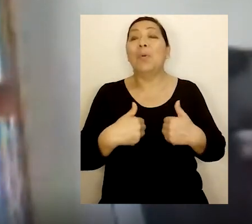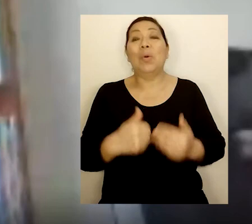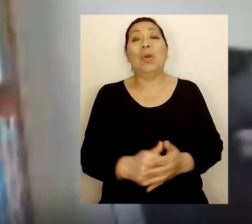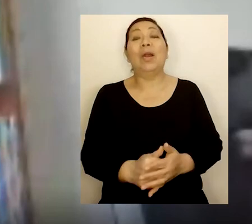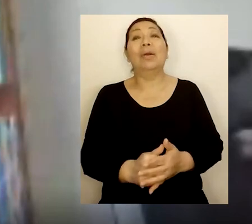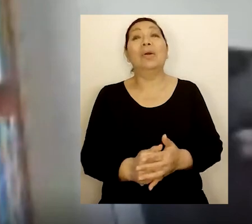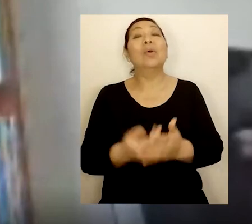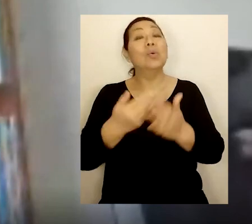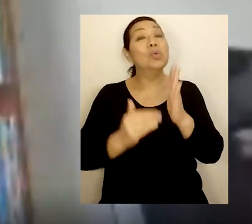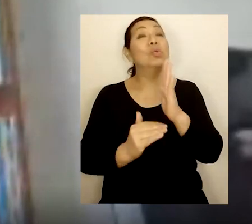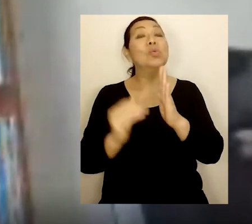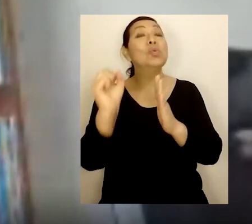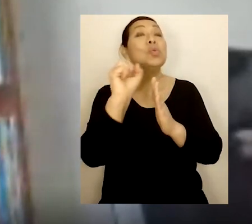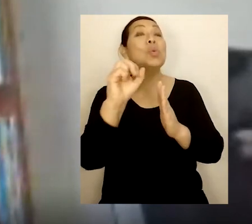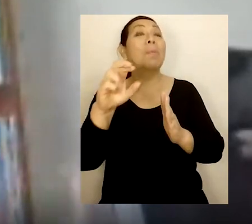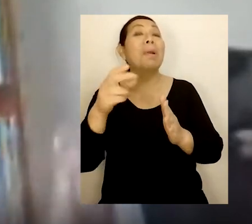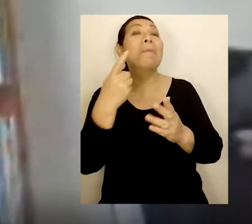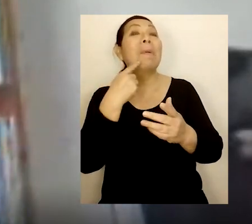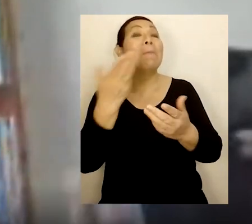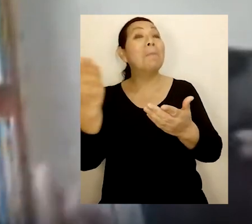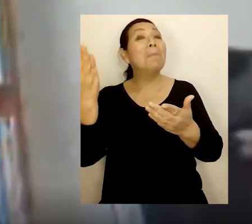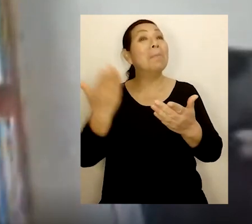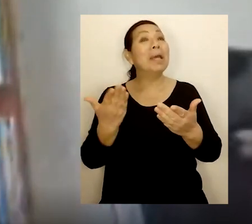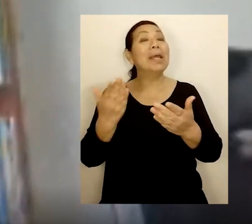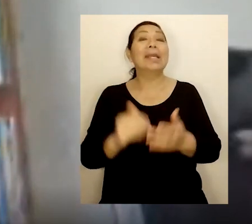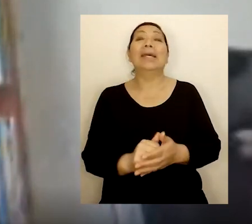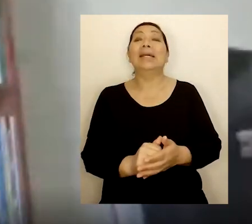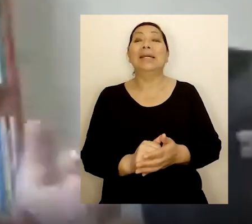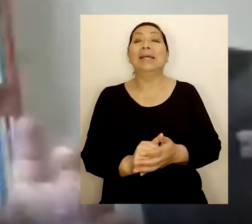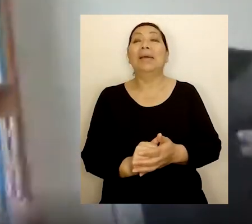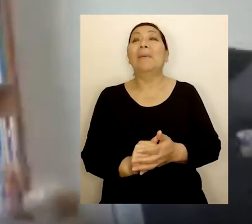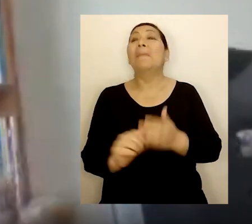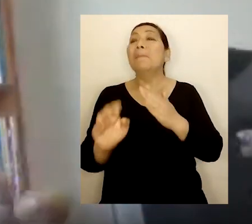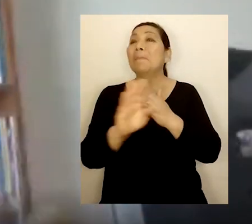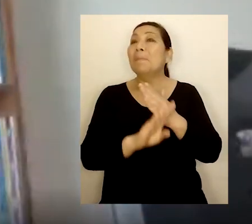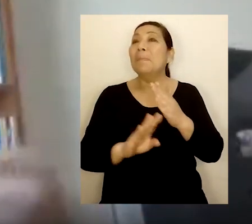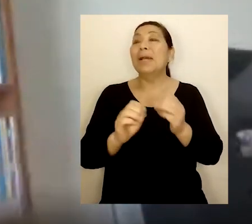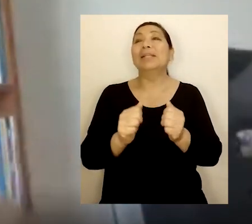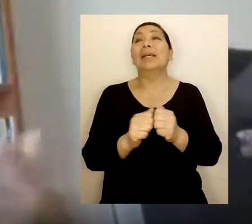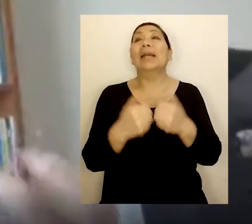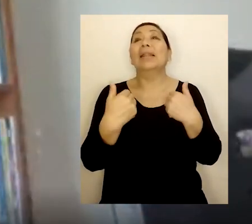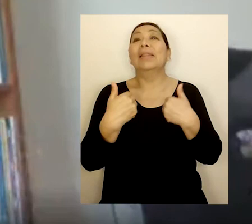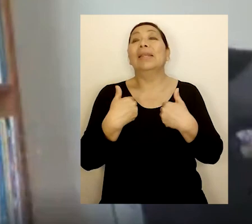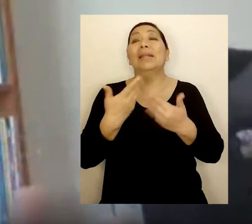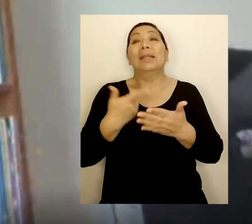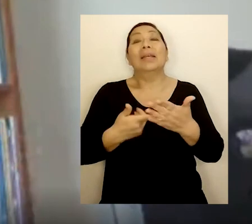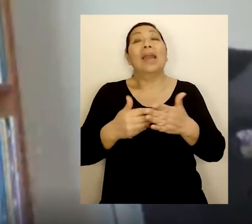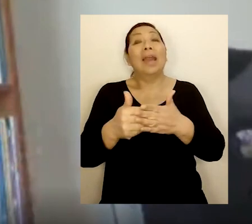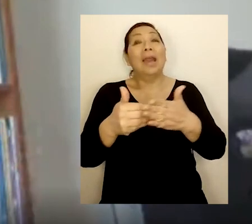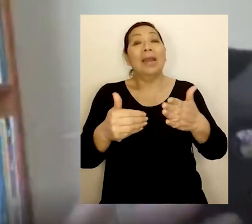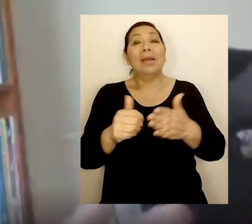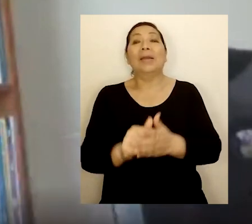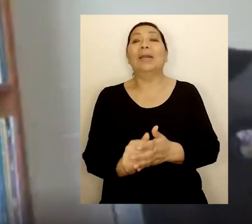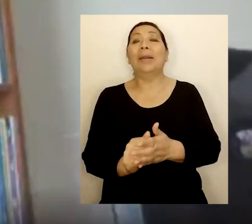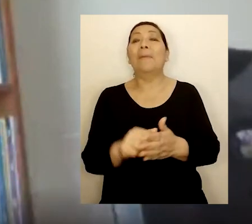que la Sala Suprema, para poder agravar la pena, básicamente habría considerado